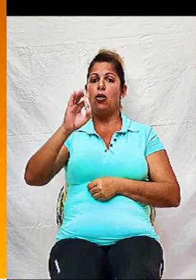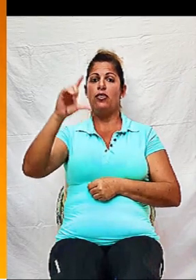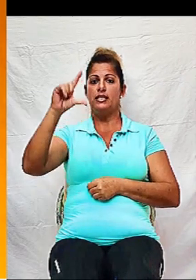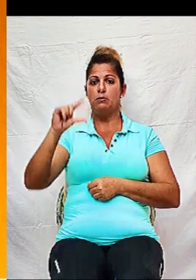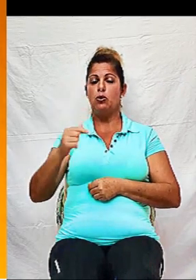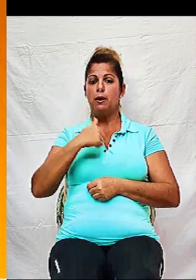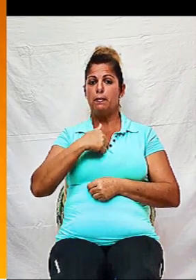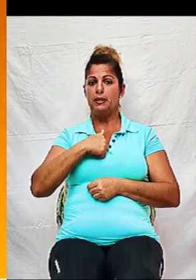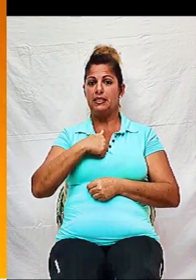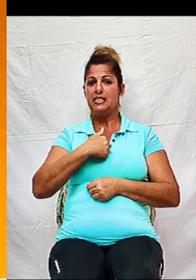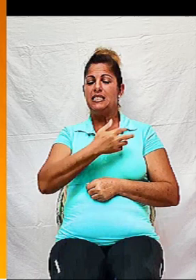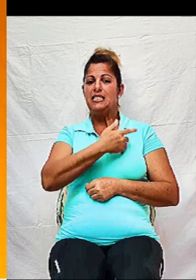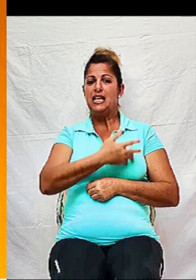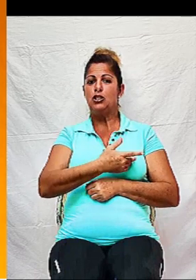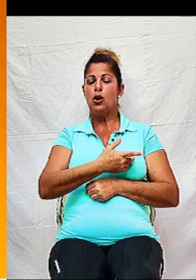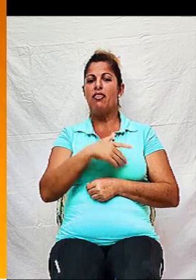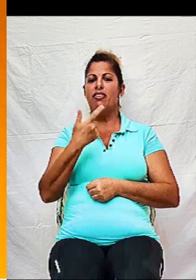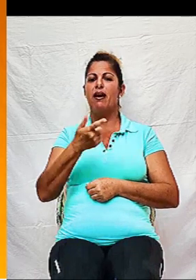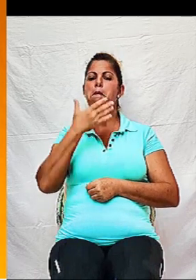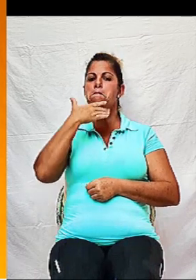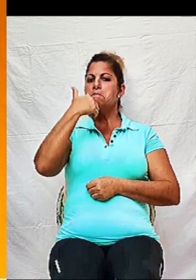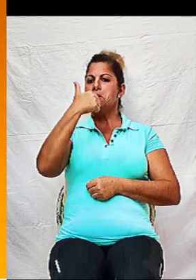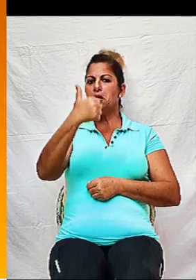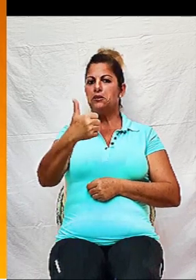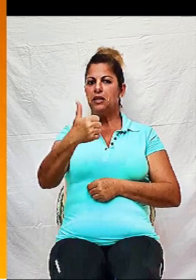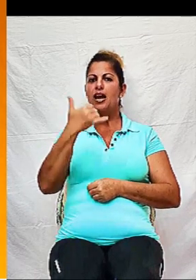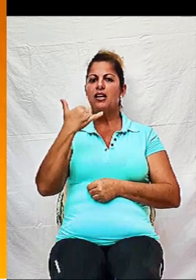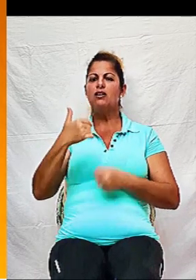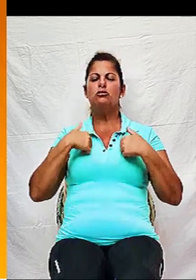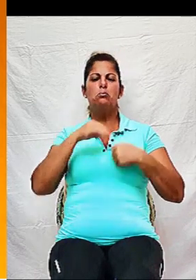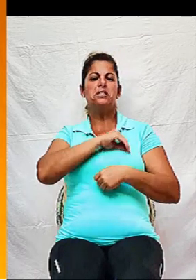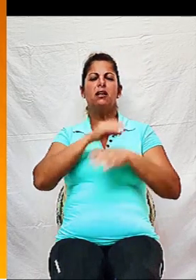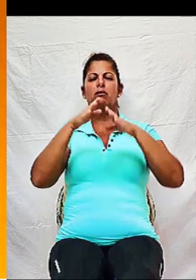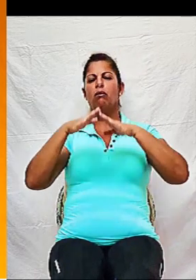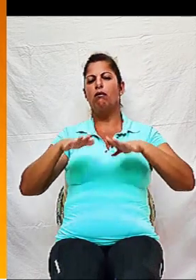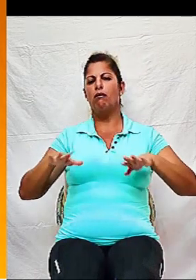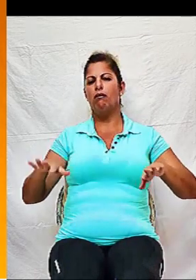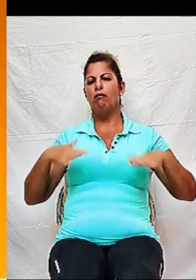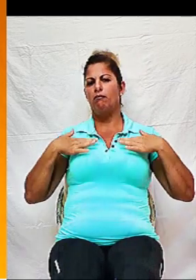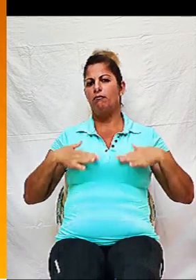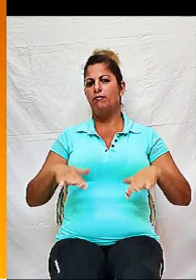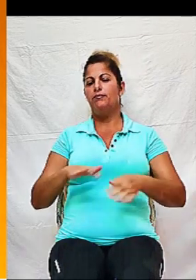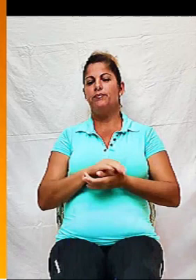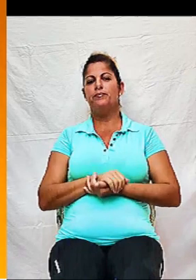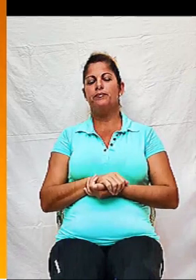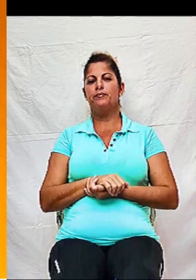¿Aumenta o disminuye mi sensación de bienestar y relajación?